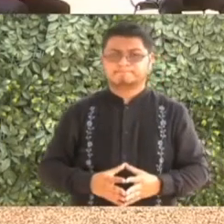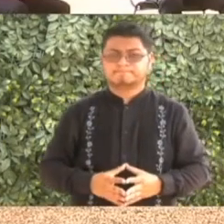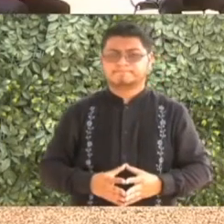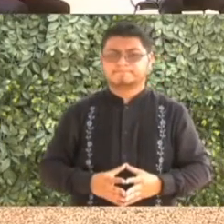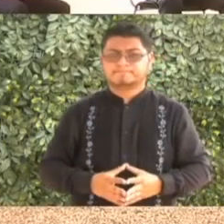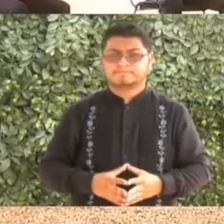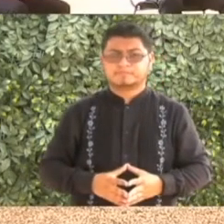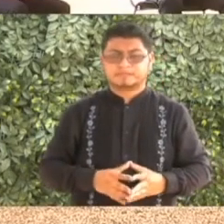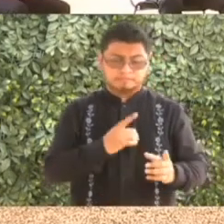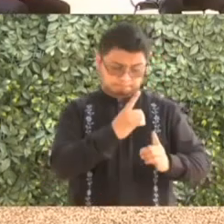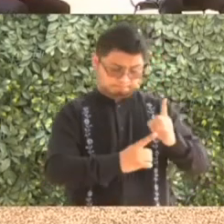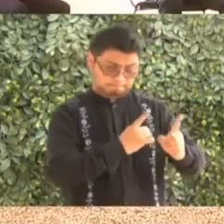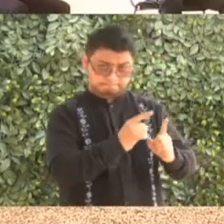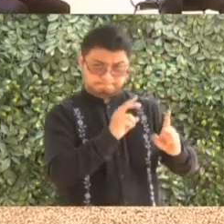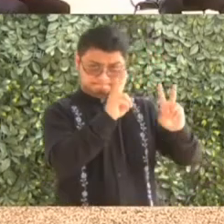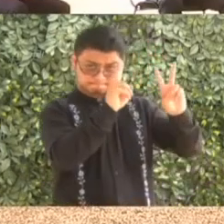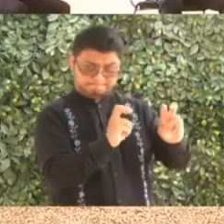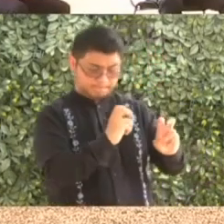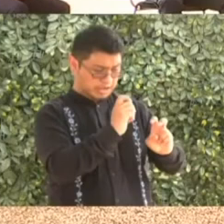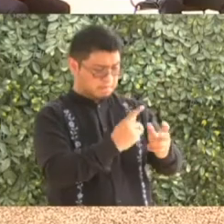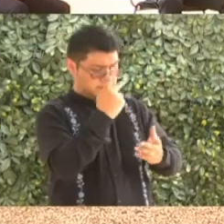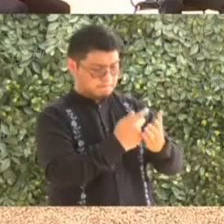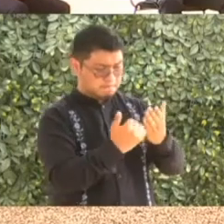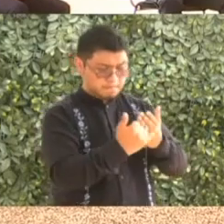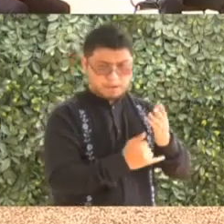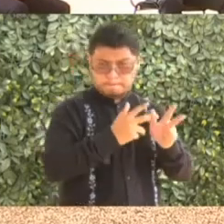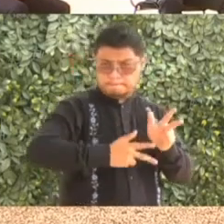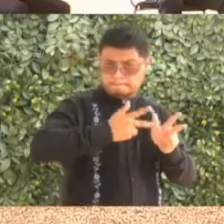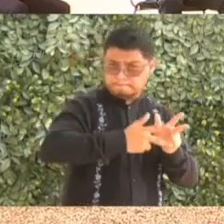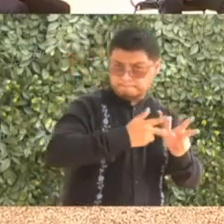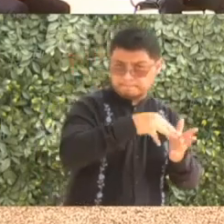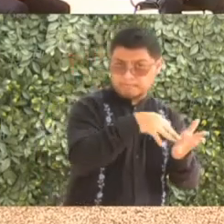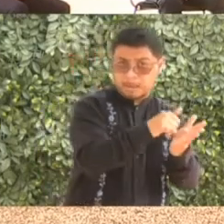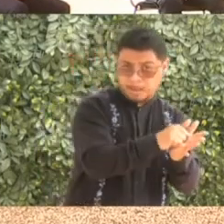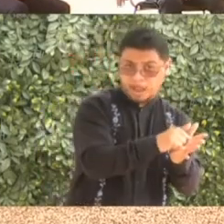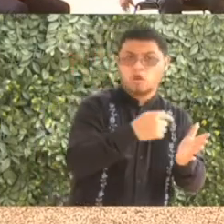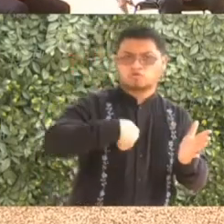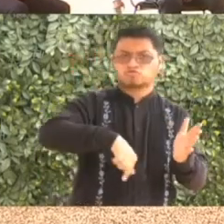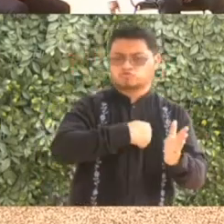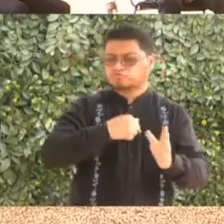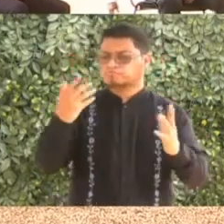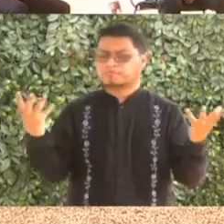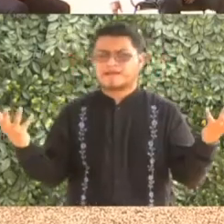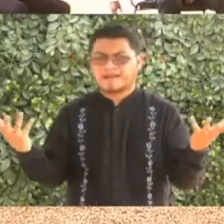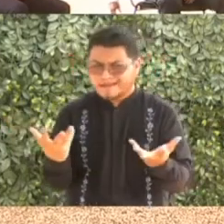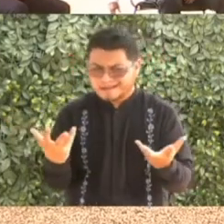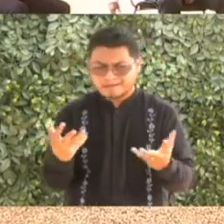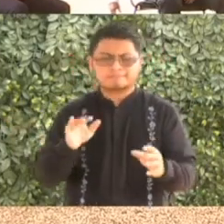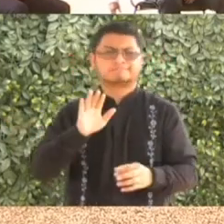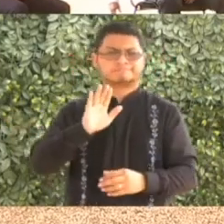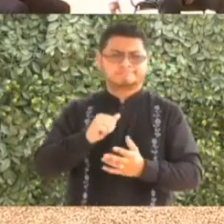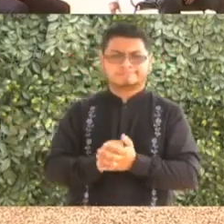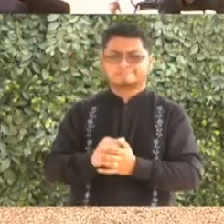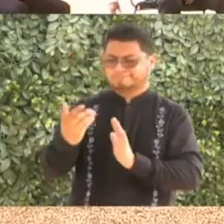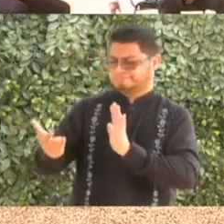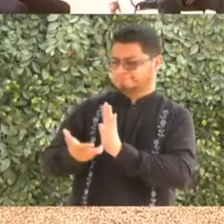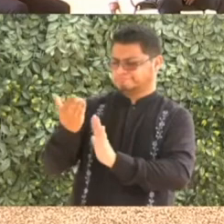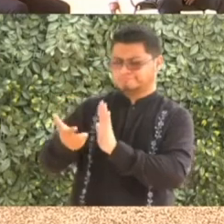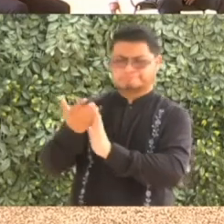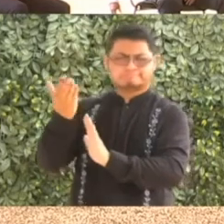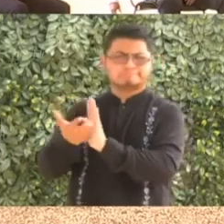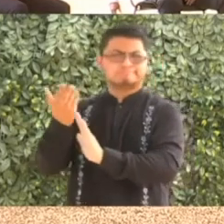Para el desarrollo del Tren Maya, estamos por terminar ya la implementación de una planta de 5 hectáreas para la construcción de